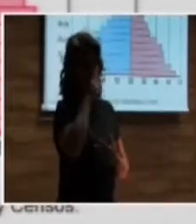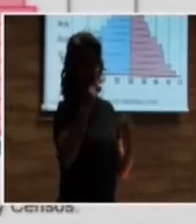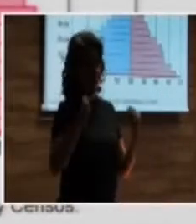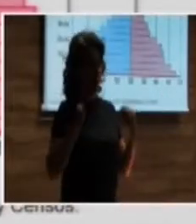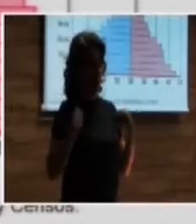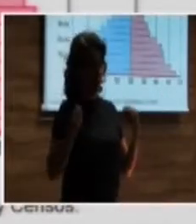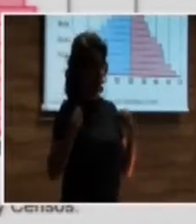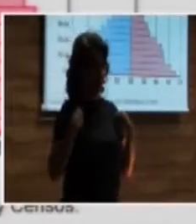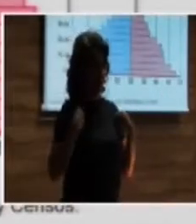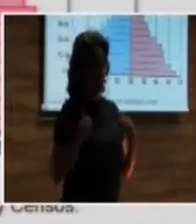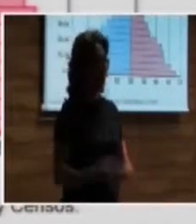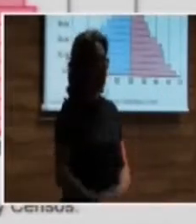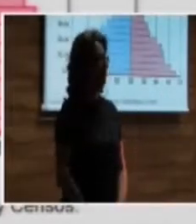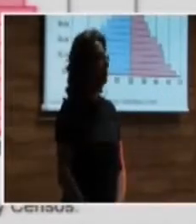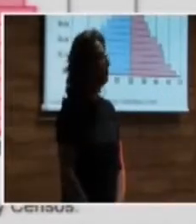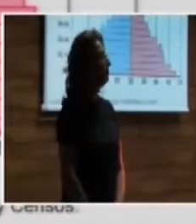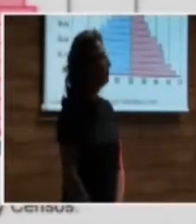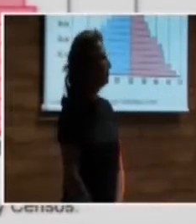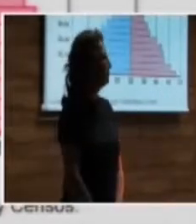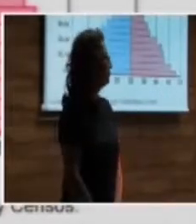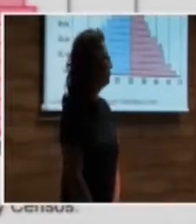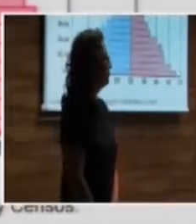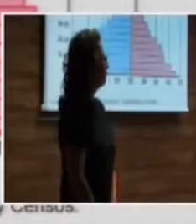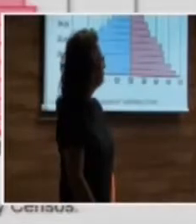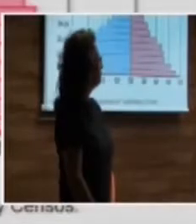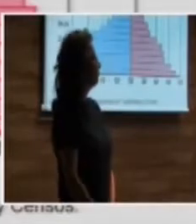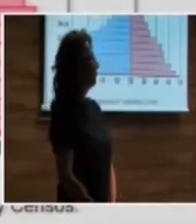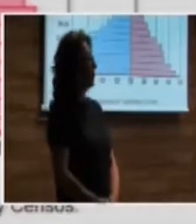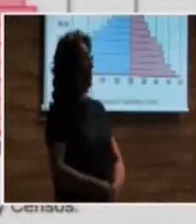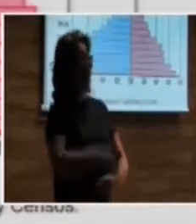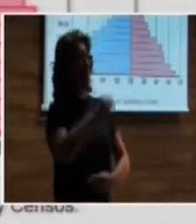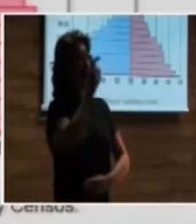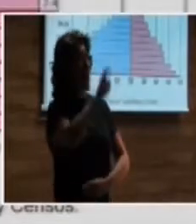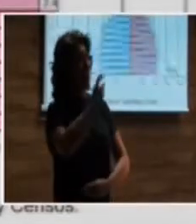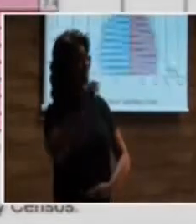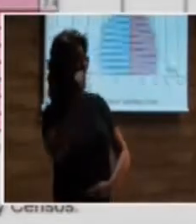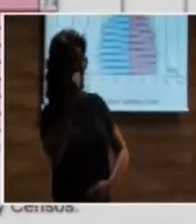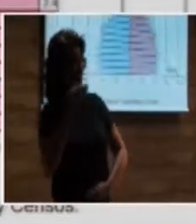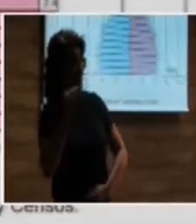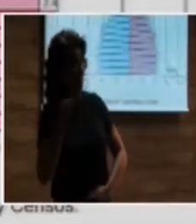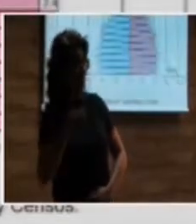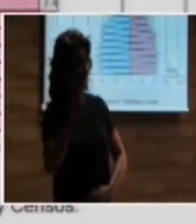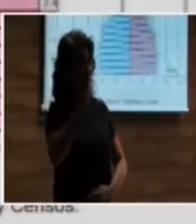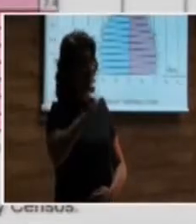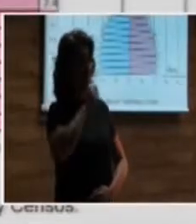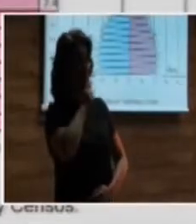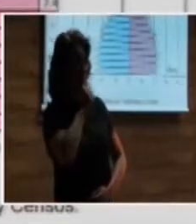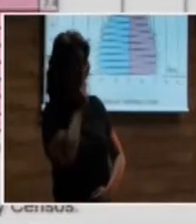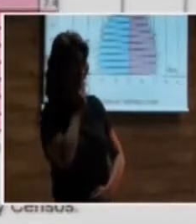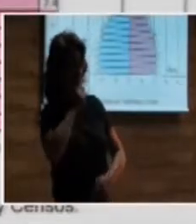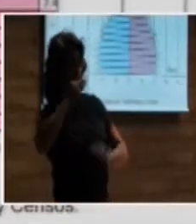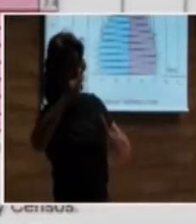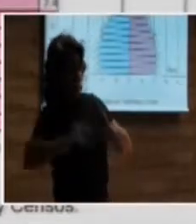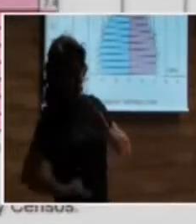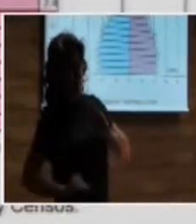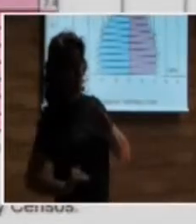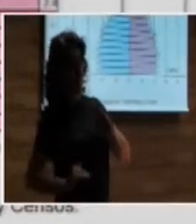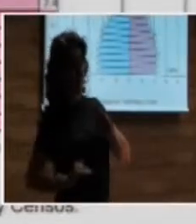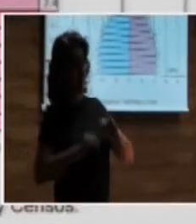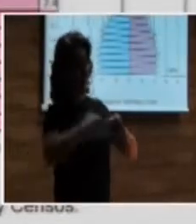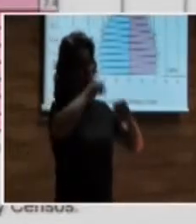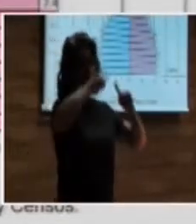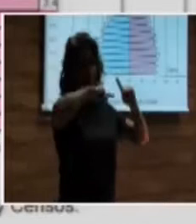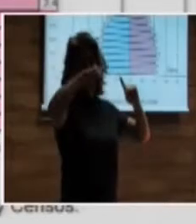la curva poblacional en el 1914, es decir, gente muy joven, con muy pocos viejos, y luego en el 2010 esa curva